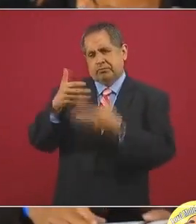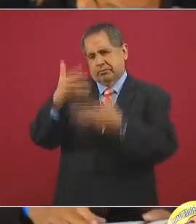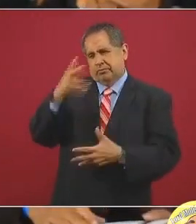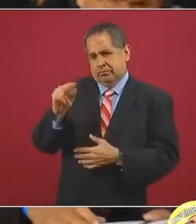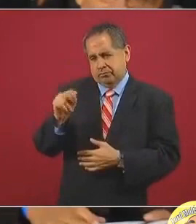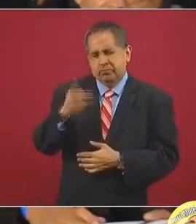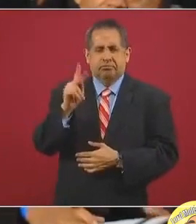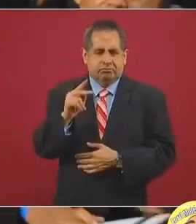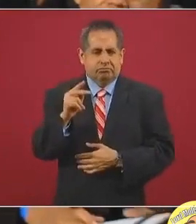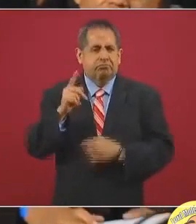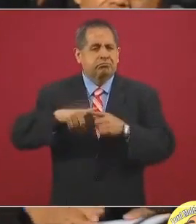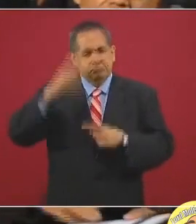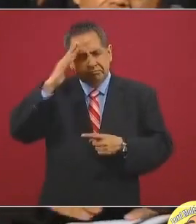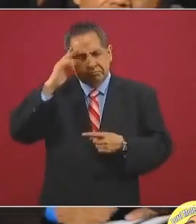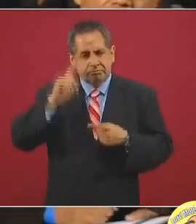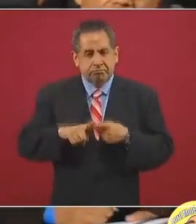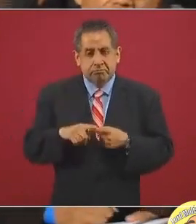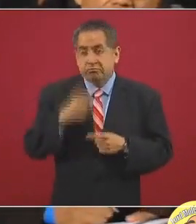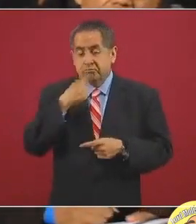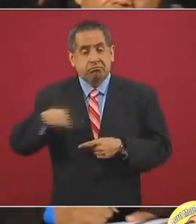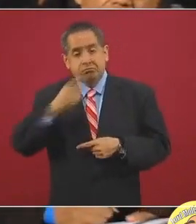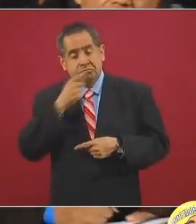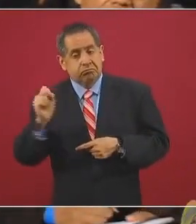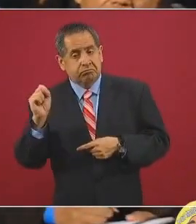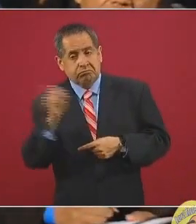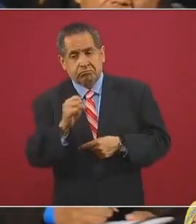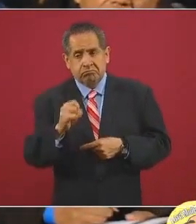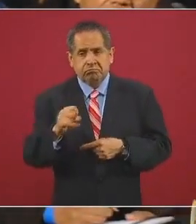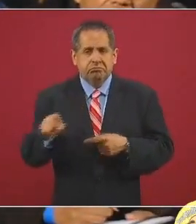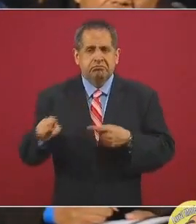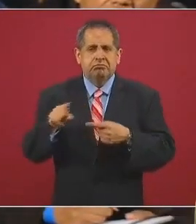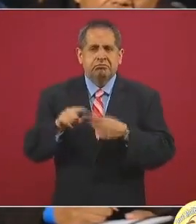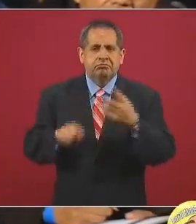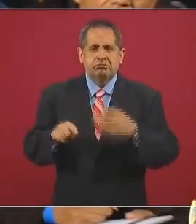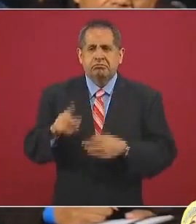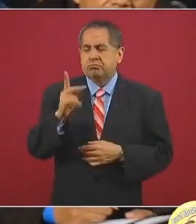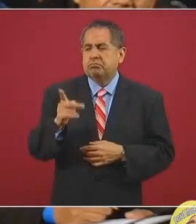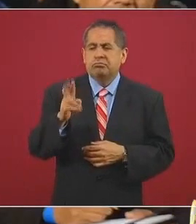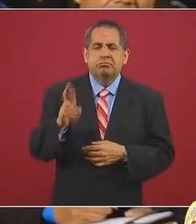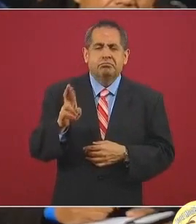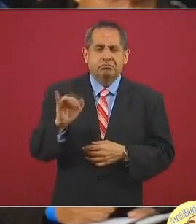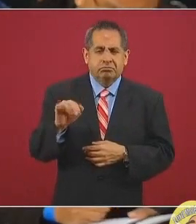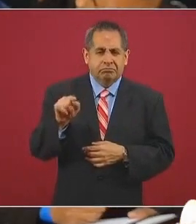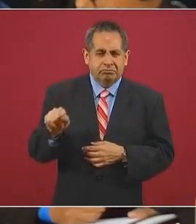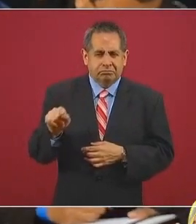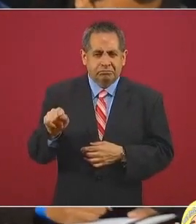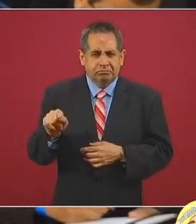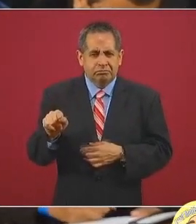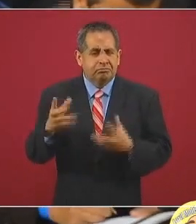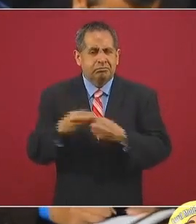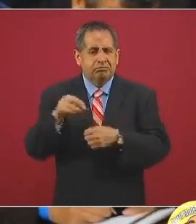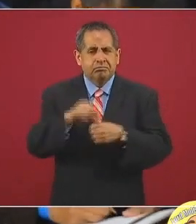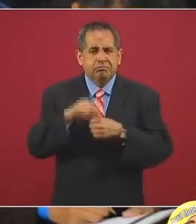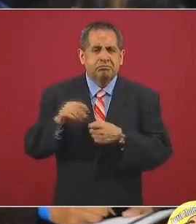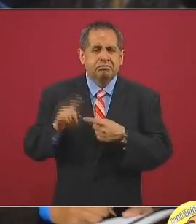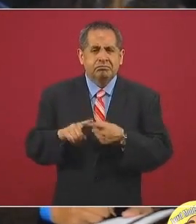sí los principales. Le quiero decir que a favor de la reforma energética del Partido Revolucionario Institucional